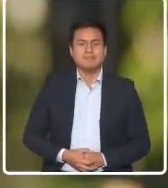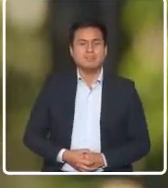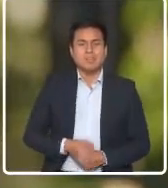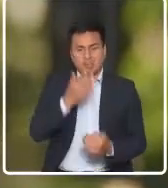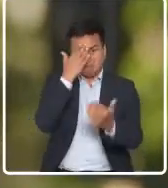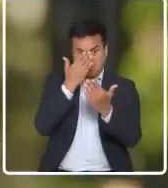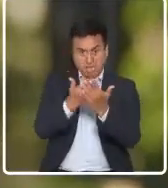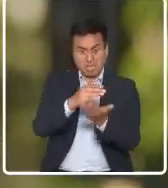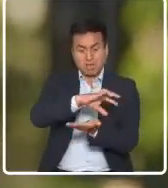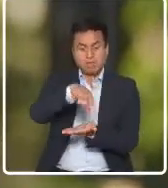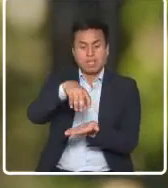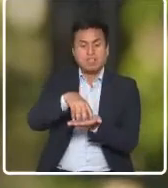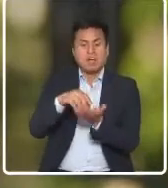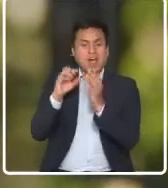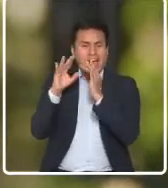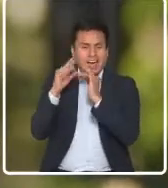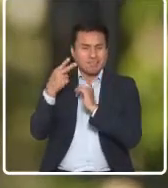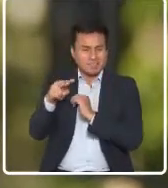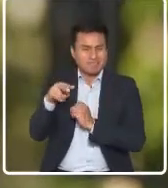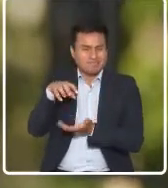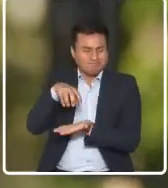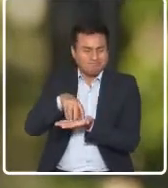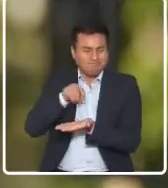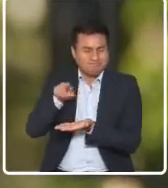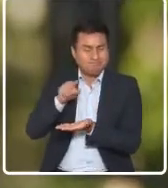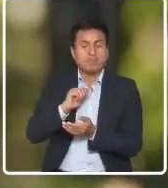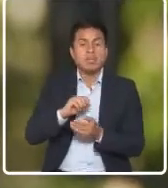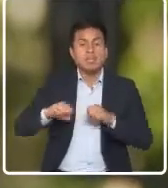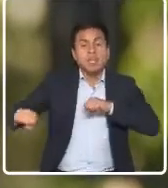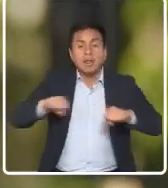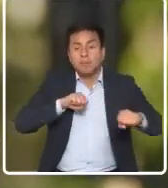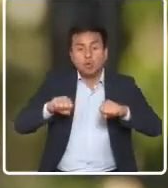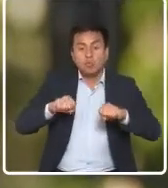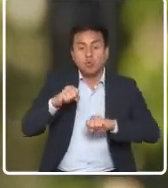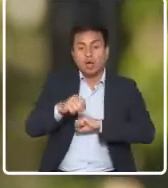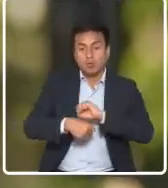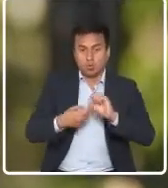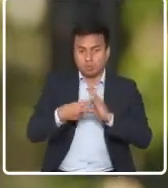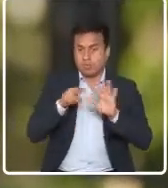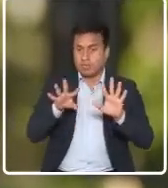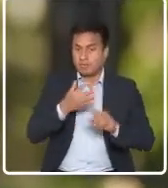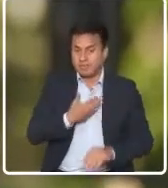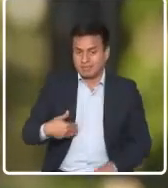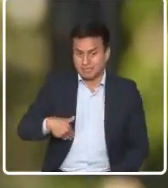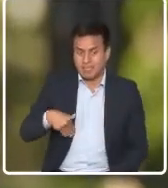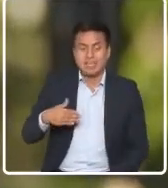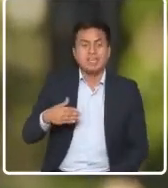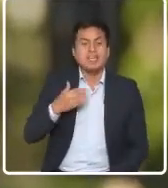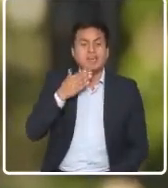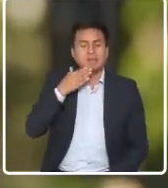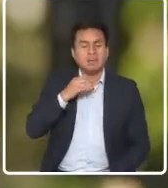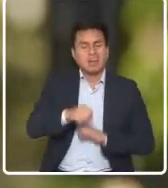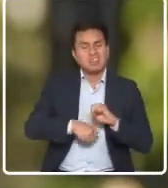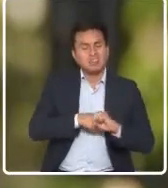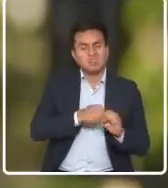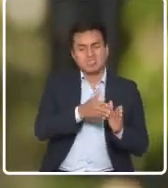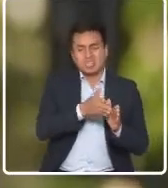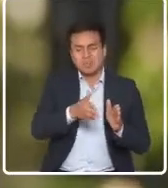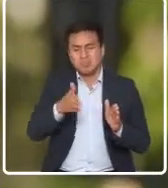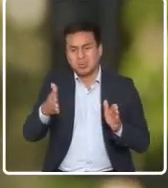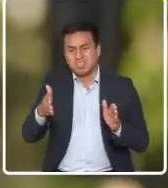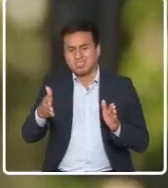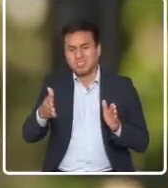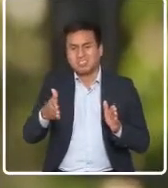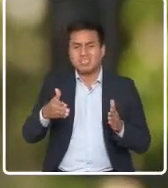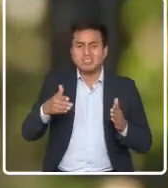Situado frente a nuestra Plaza de Armas y que durante el terremoto, 2010, presidente, y los años posteriores